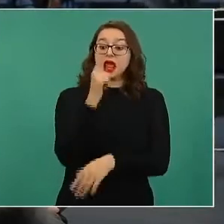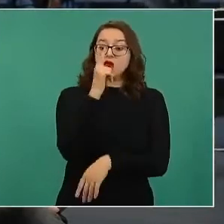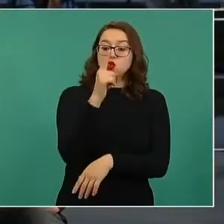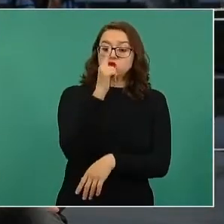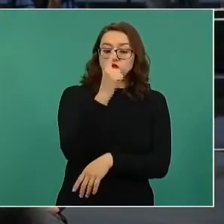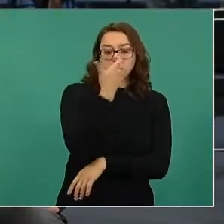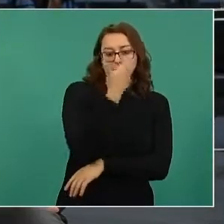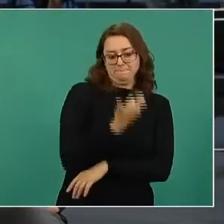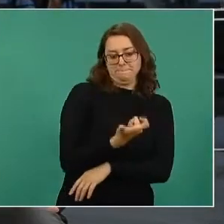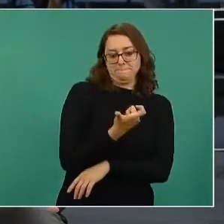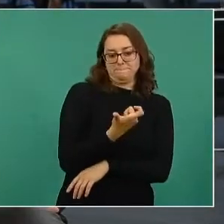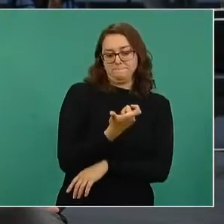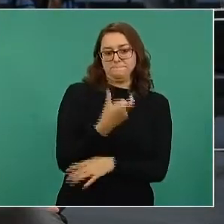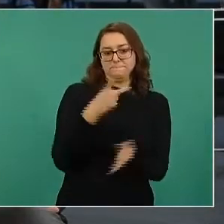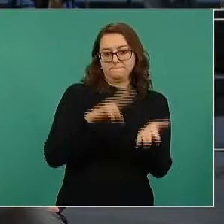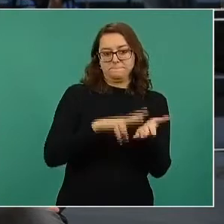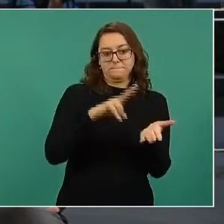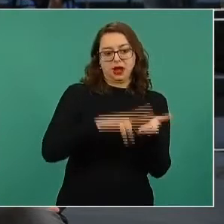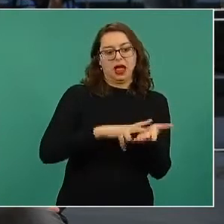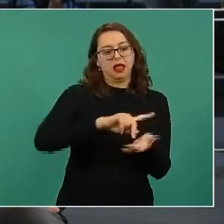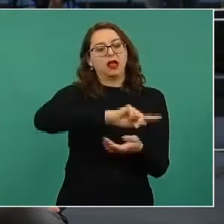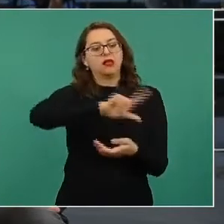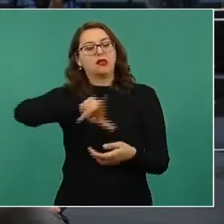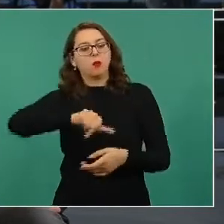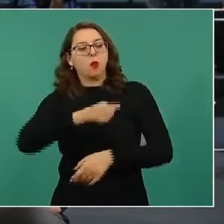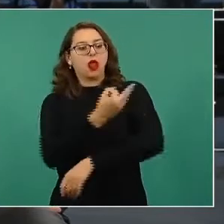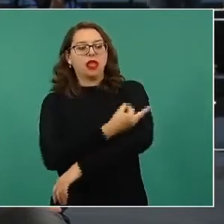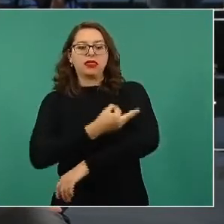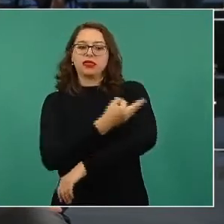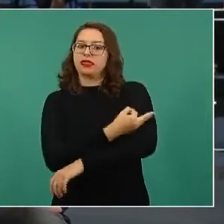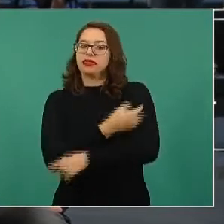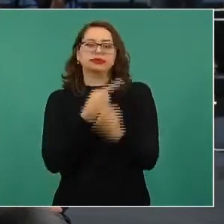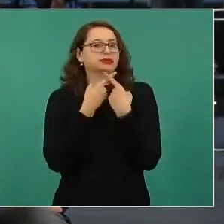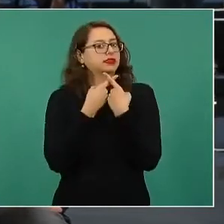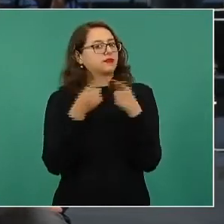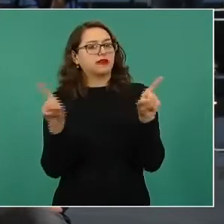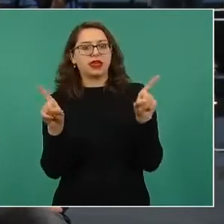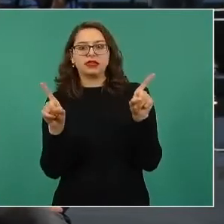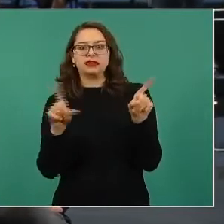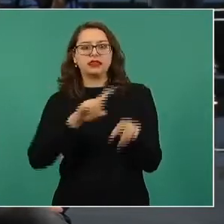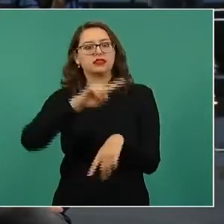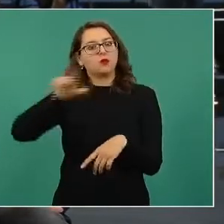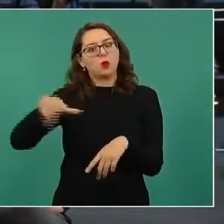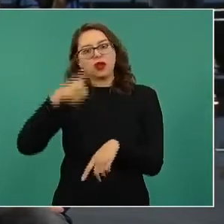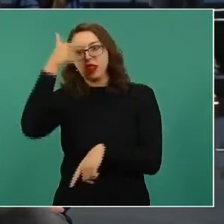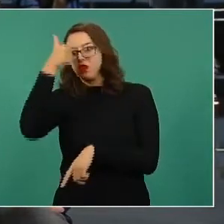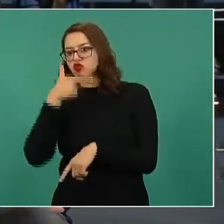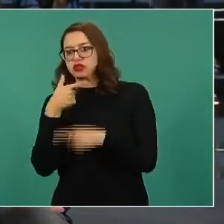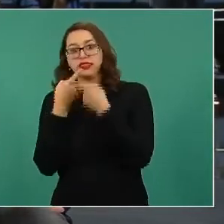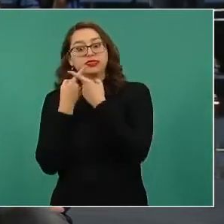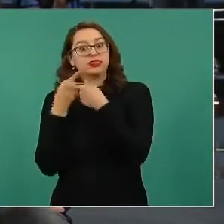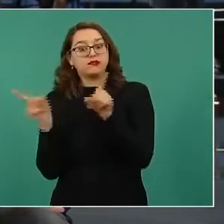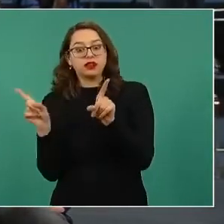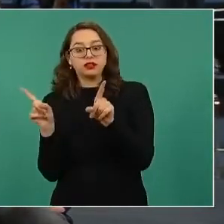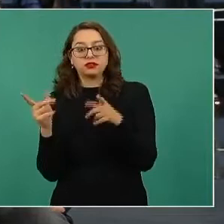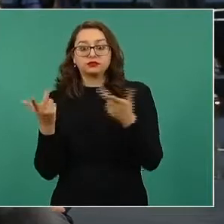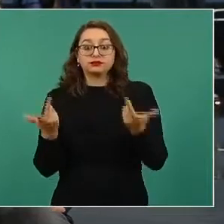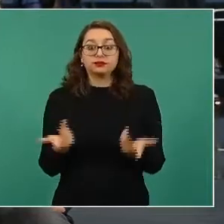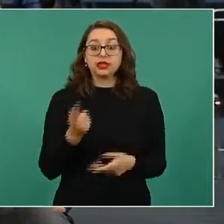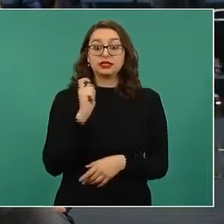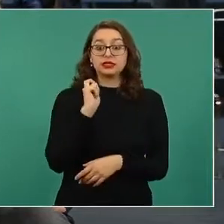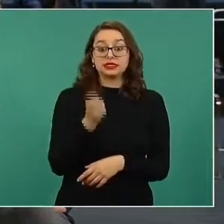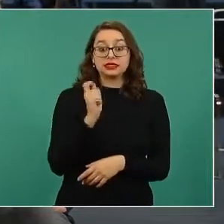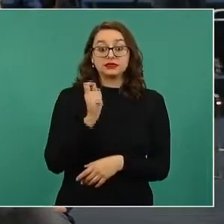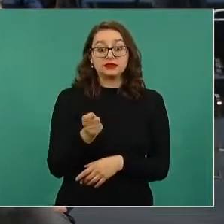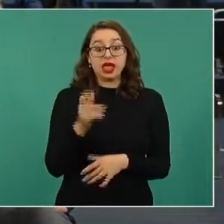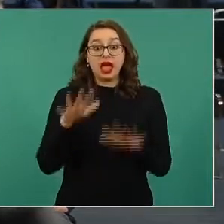voltaje, después en la tarde otra tarifa, en la madrugada, o sea que la mayoría de los españoles tratan de hacer sus actividades